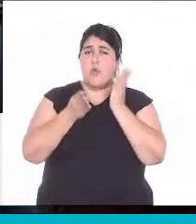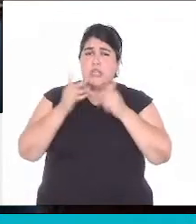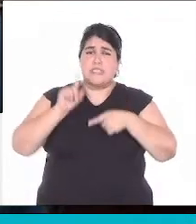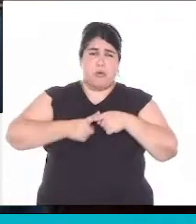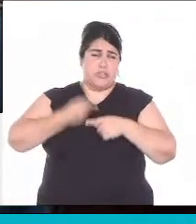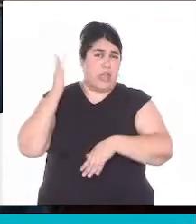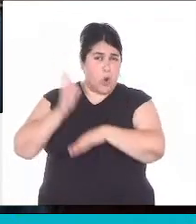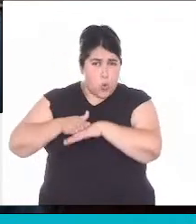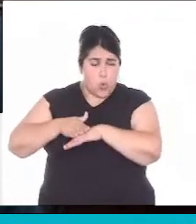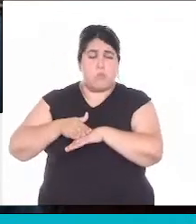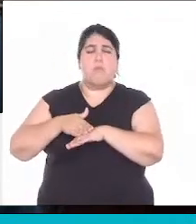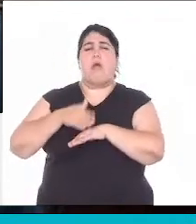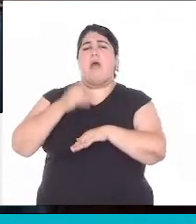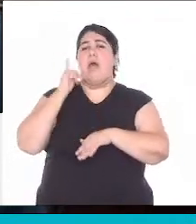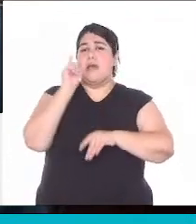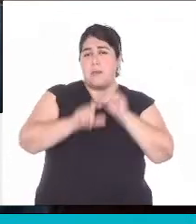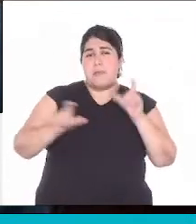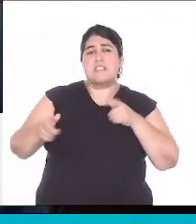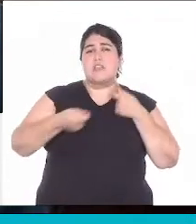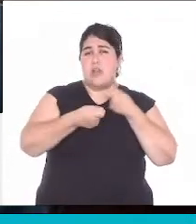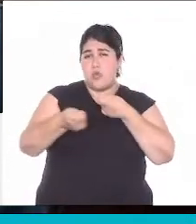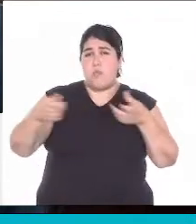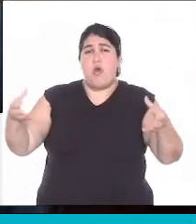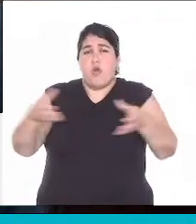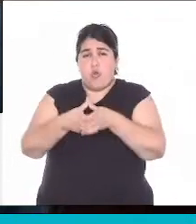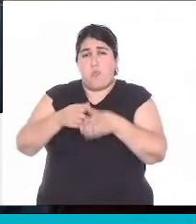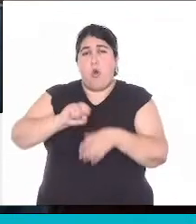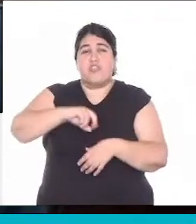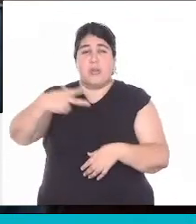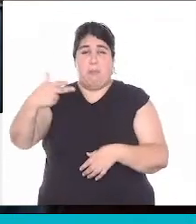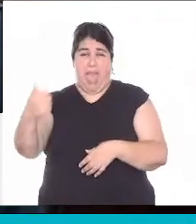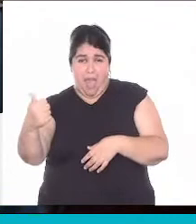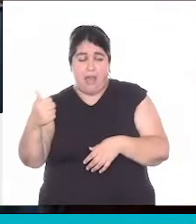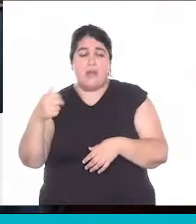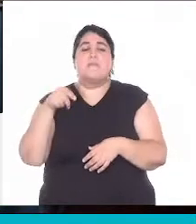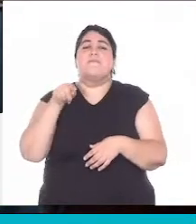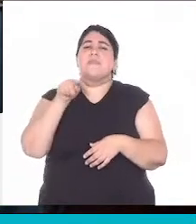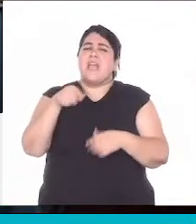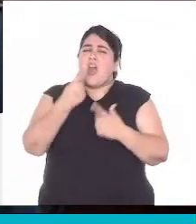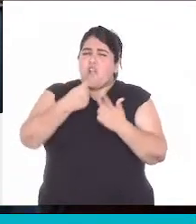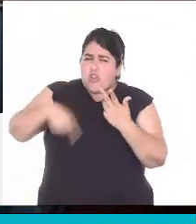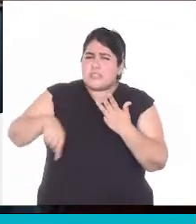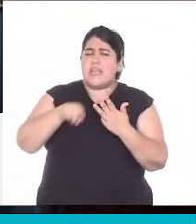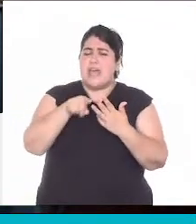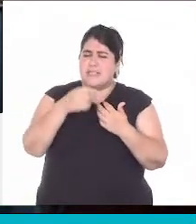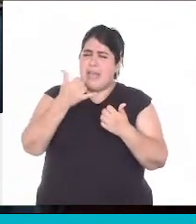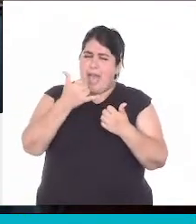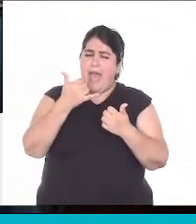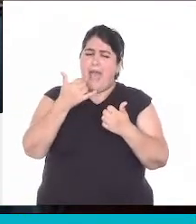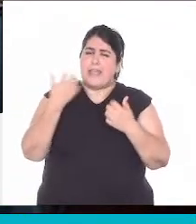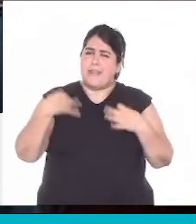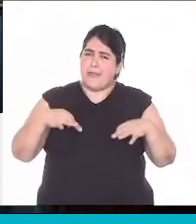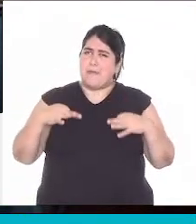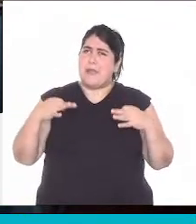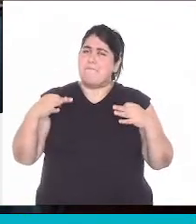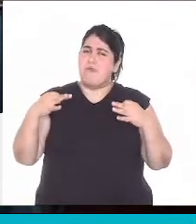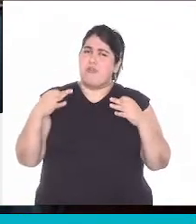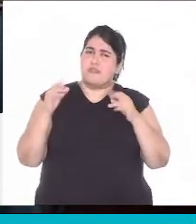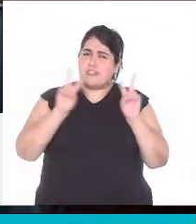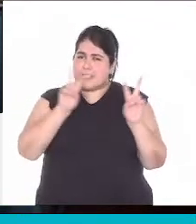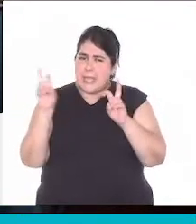también fueron asesinados por la AAA, y me parece que son todas cosas que debiéramos ponerlas también en discusión, o por lo menos en